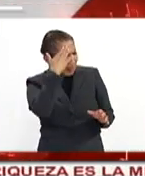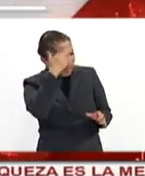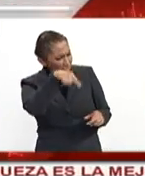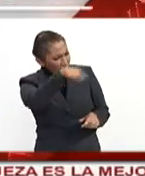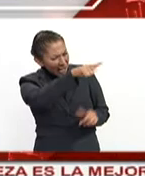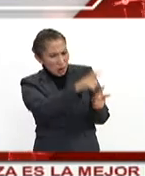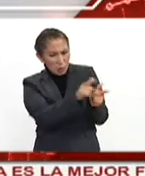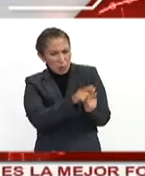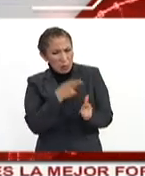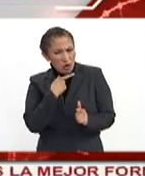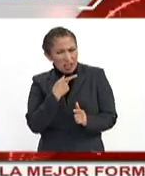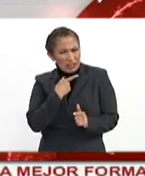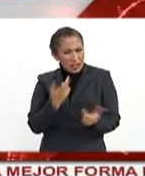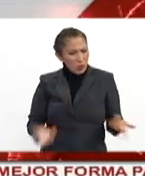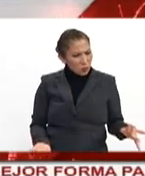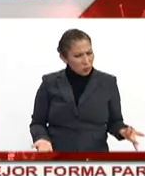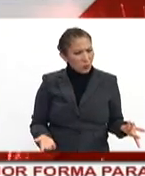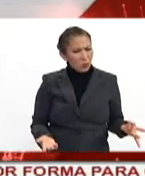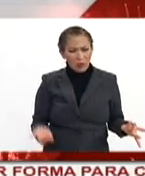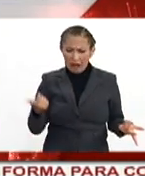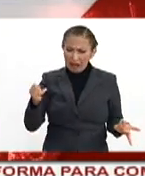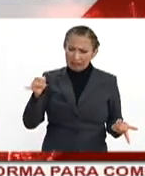entre partidos políticos.